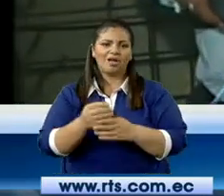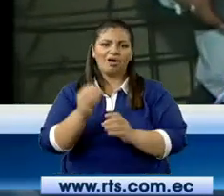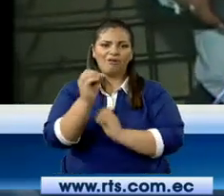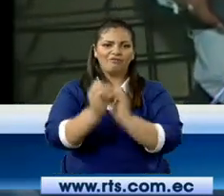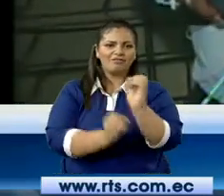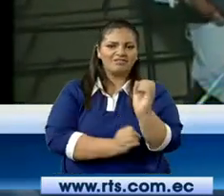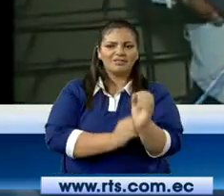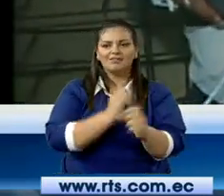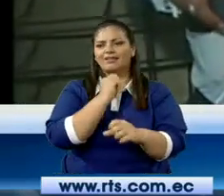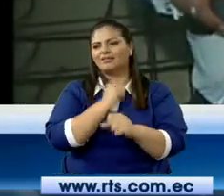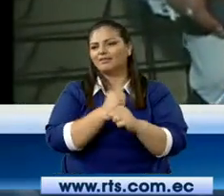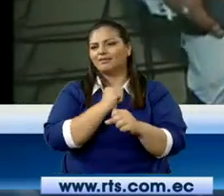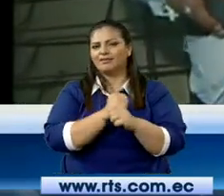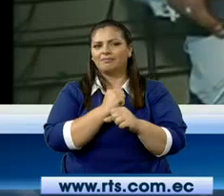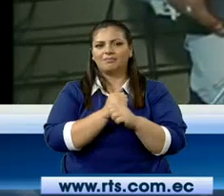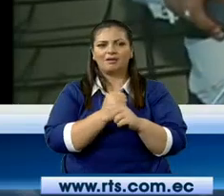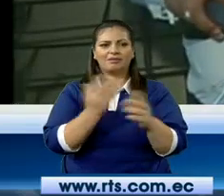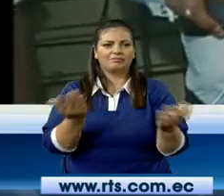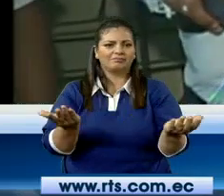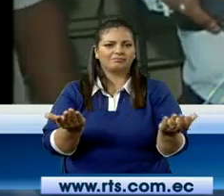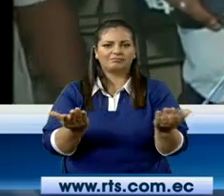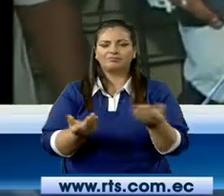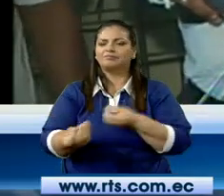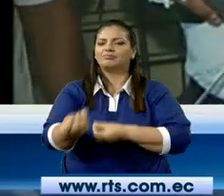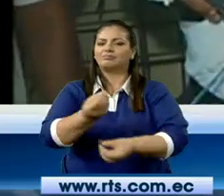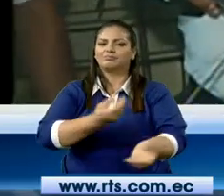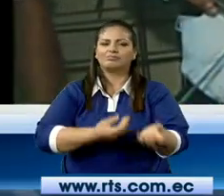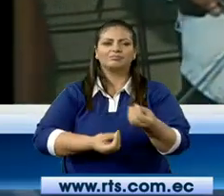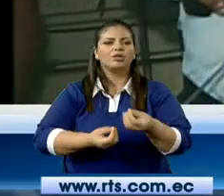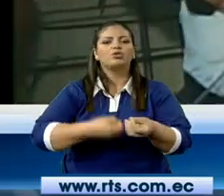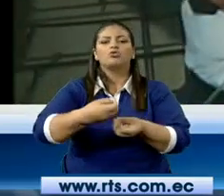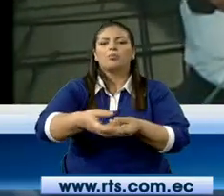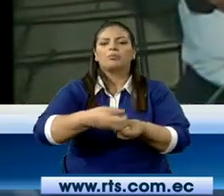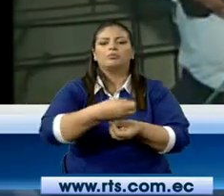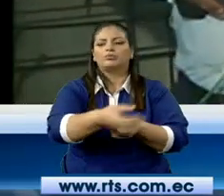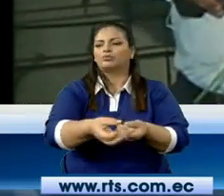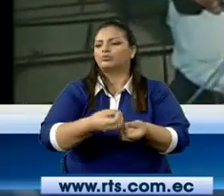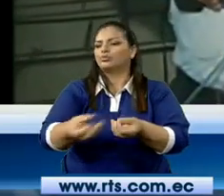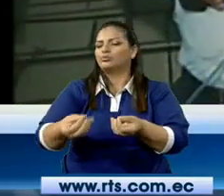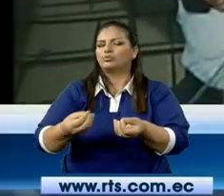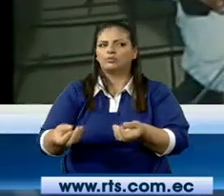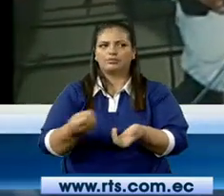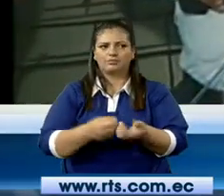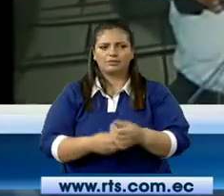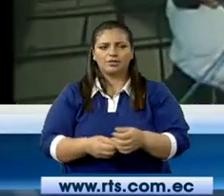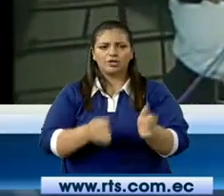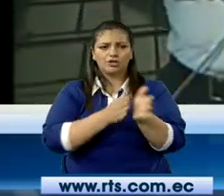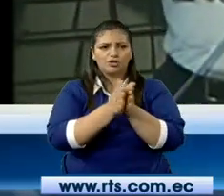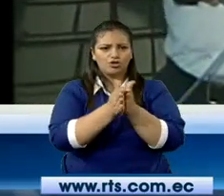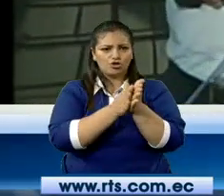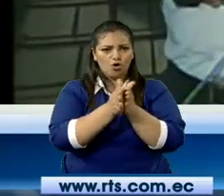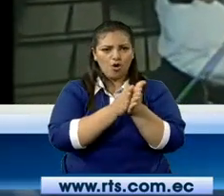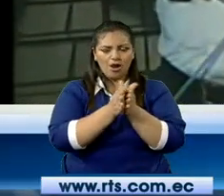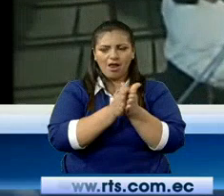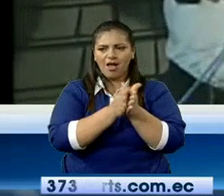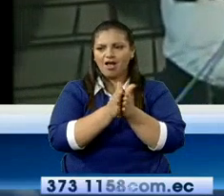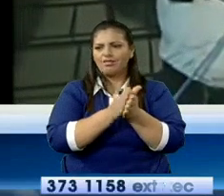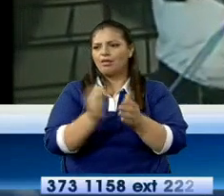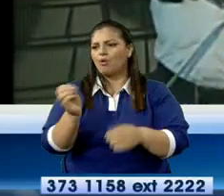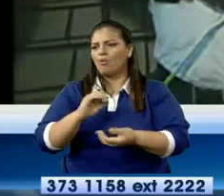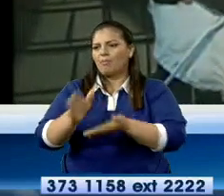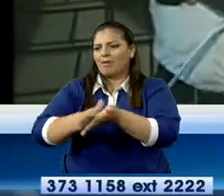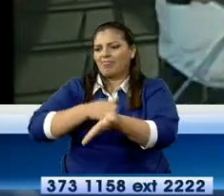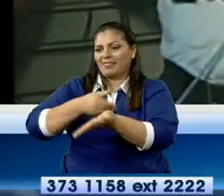llévelo al trabajo, compártalo. Lo importante es compartirlo. Y mi recomendación, cómalo con manjar, con chocolate, póngalo a tostar, con mantequilla,